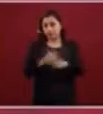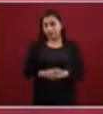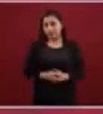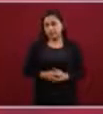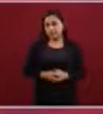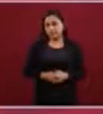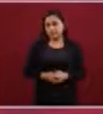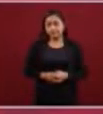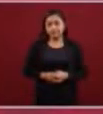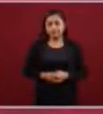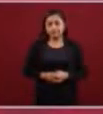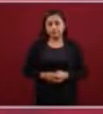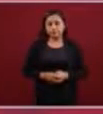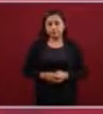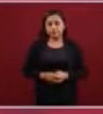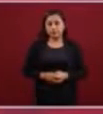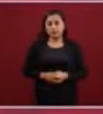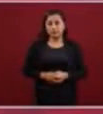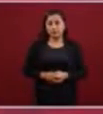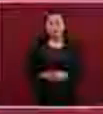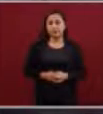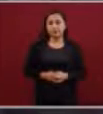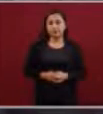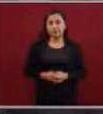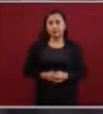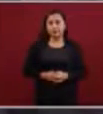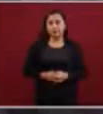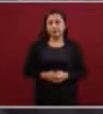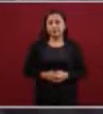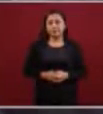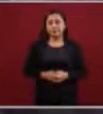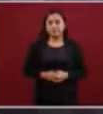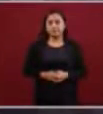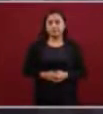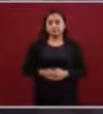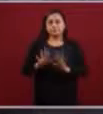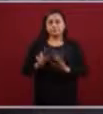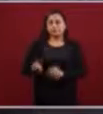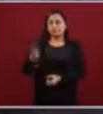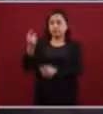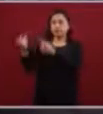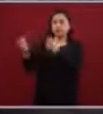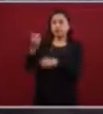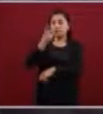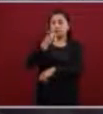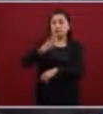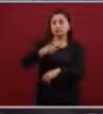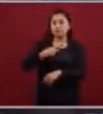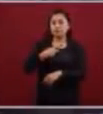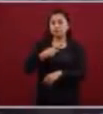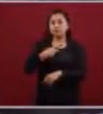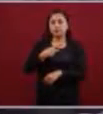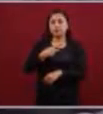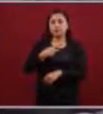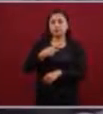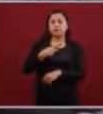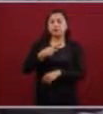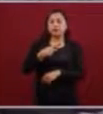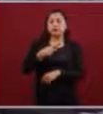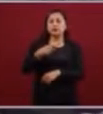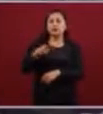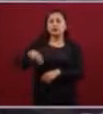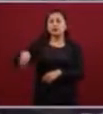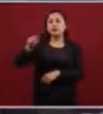Existe la versión de que se integraron mal los